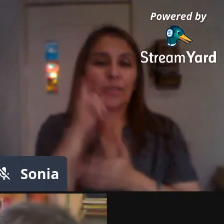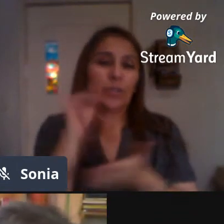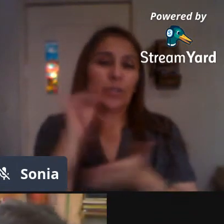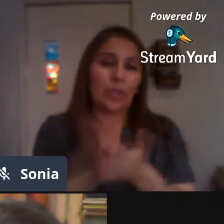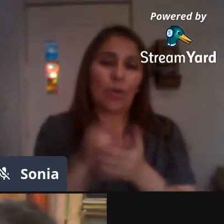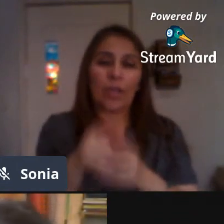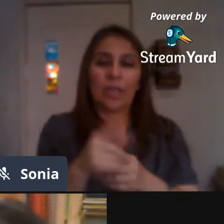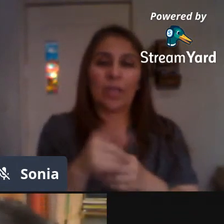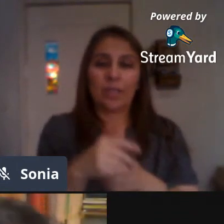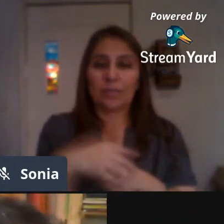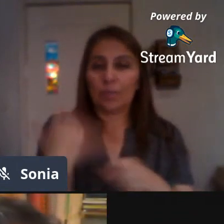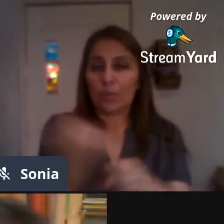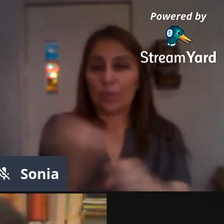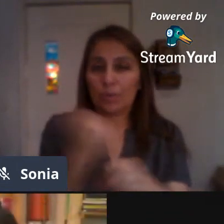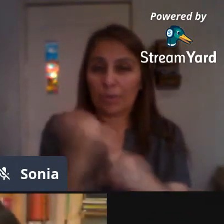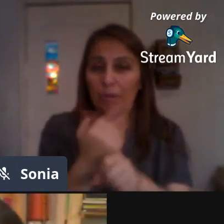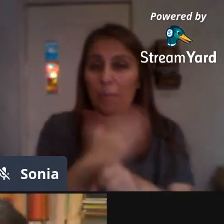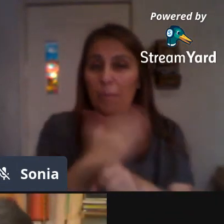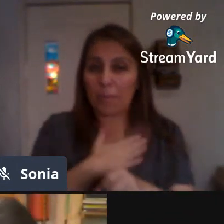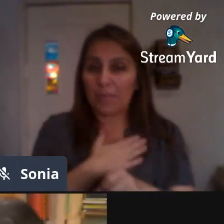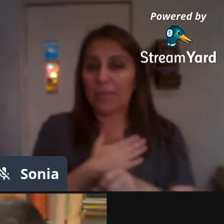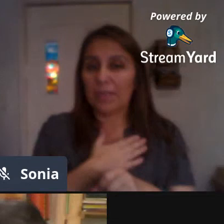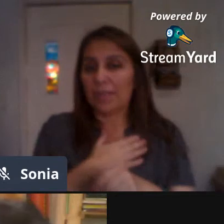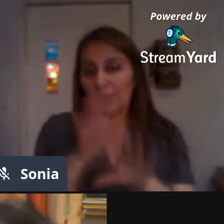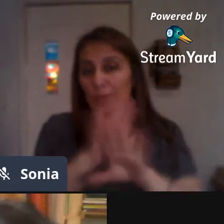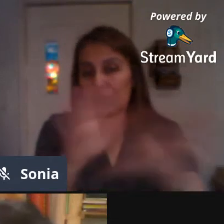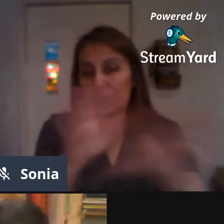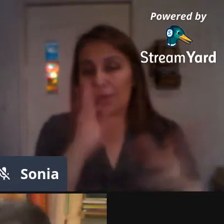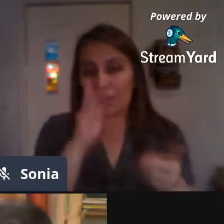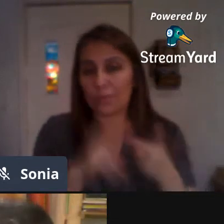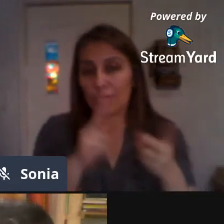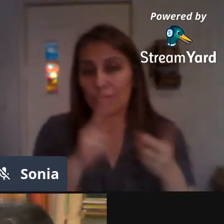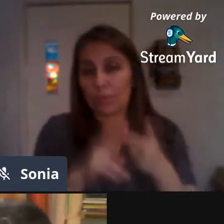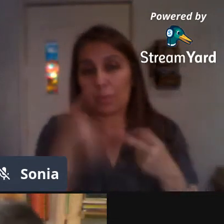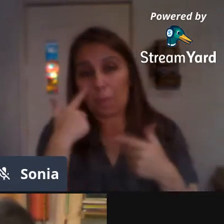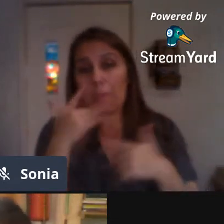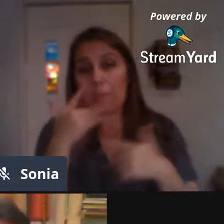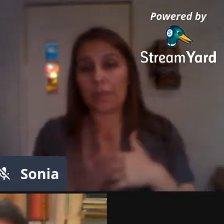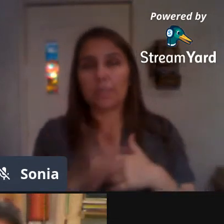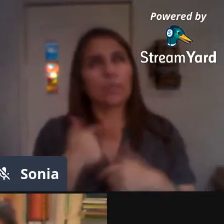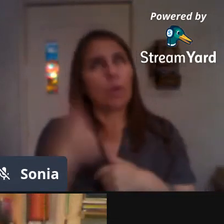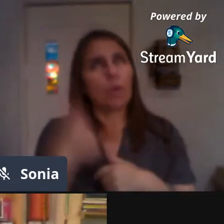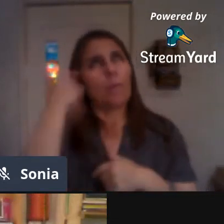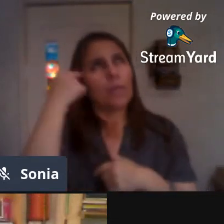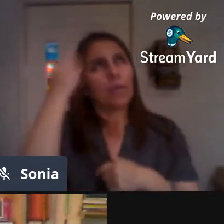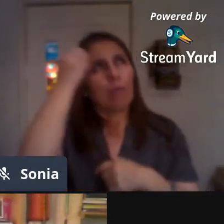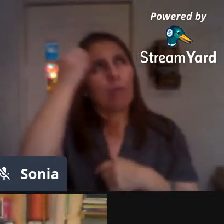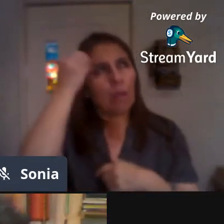pero hoy en este me parece que lo que yo pensaba este tiempo institución